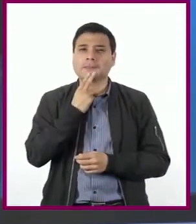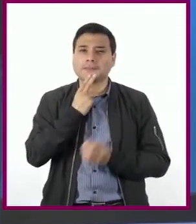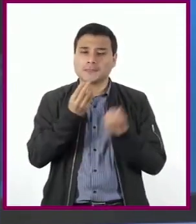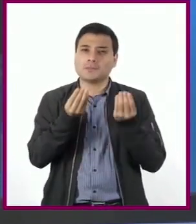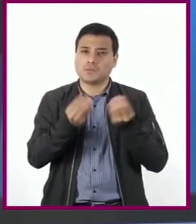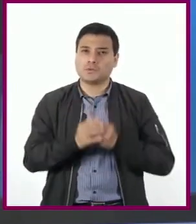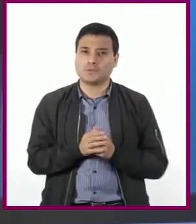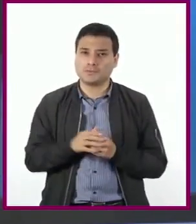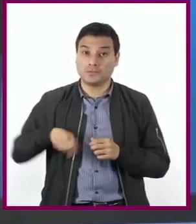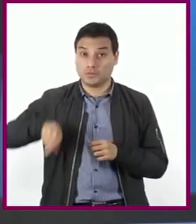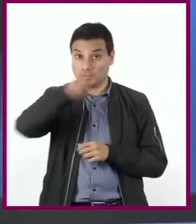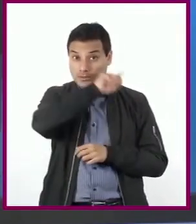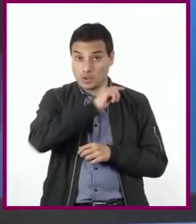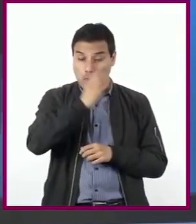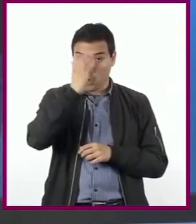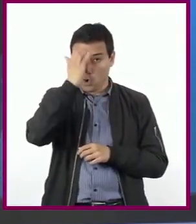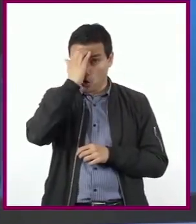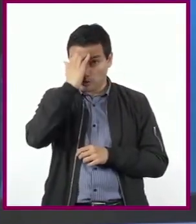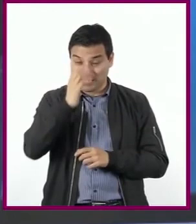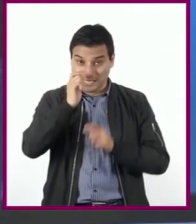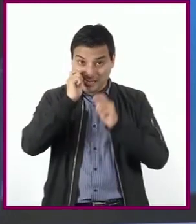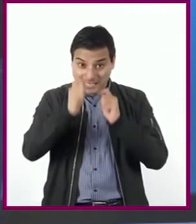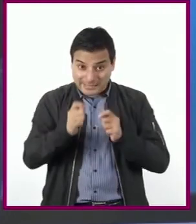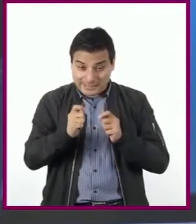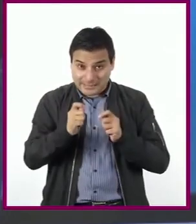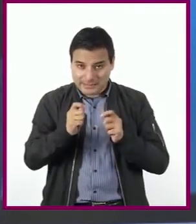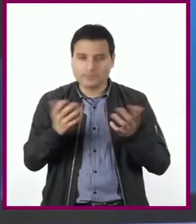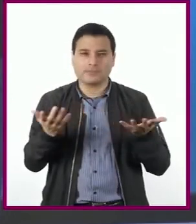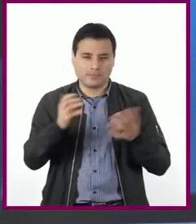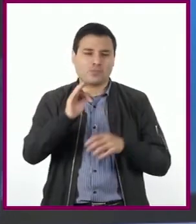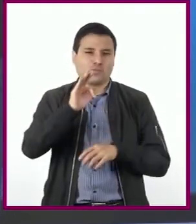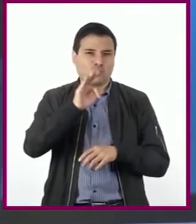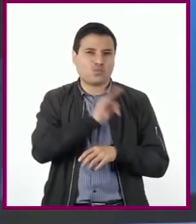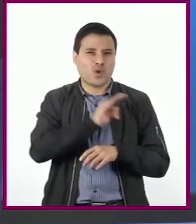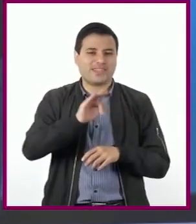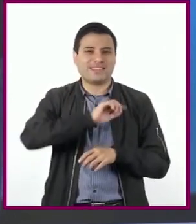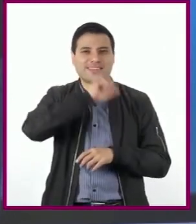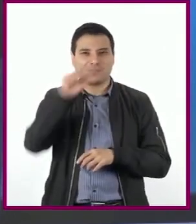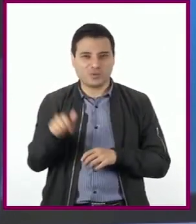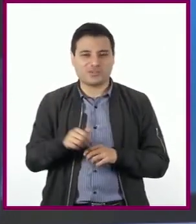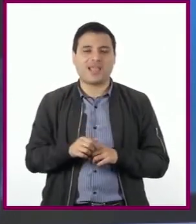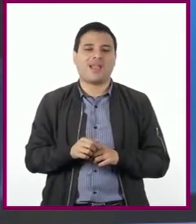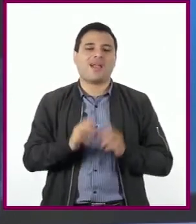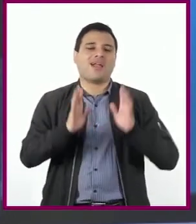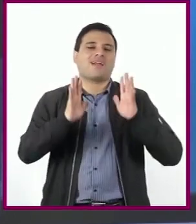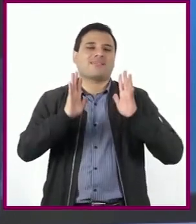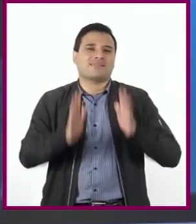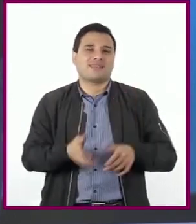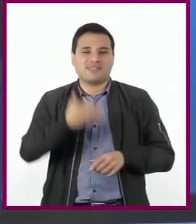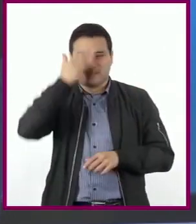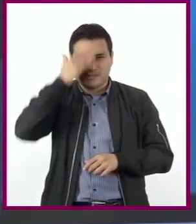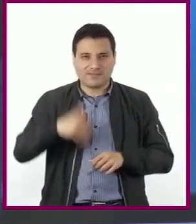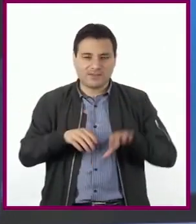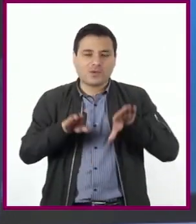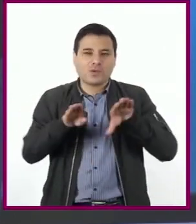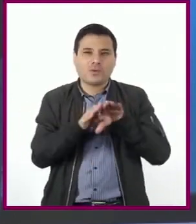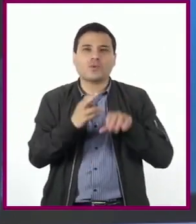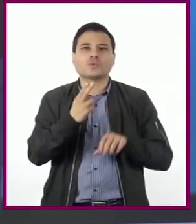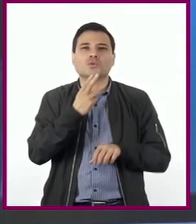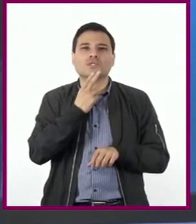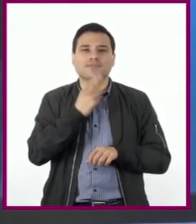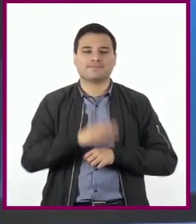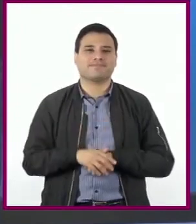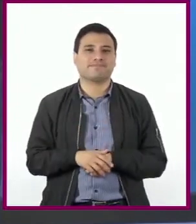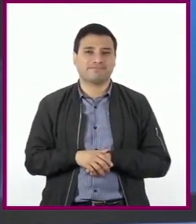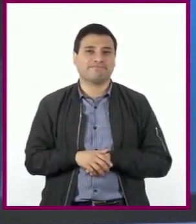duda, conocer sus distintos significados les permitirá usar cada uno de sus significados de forma más